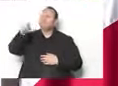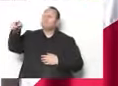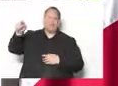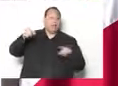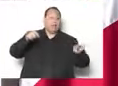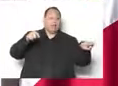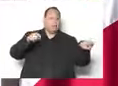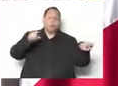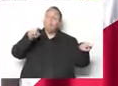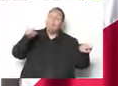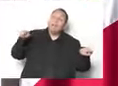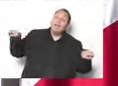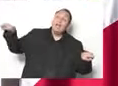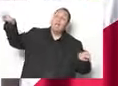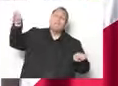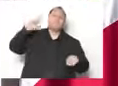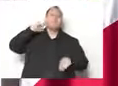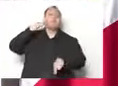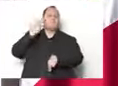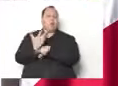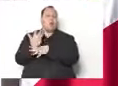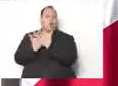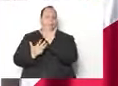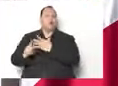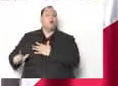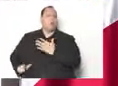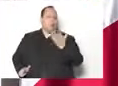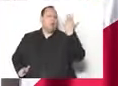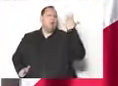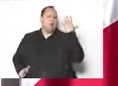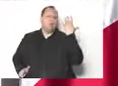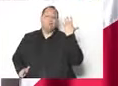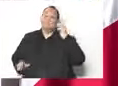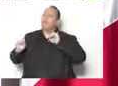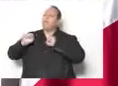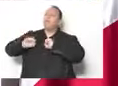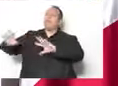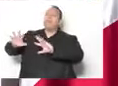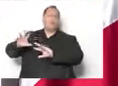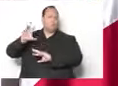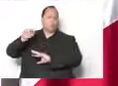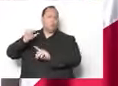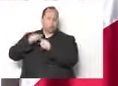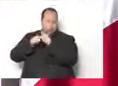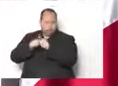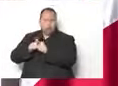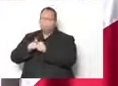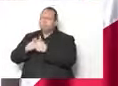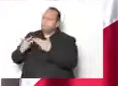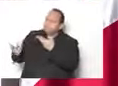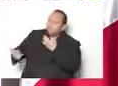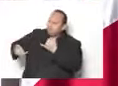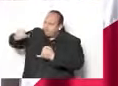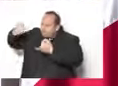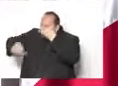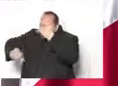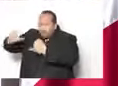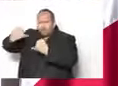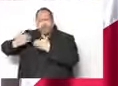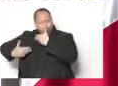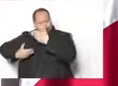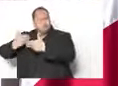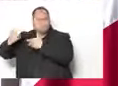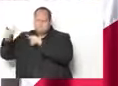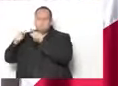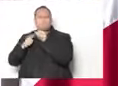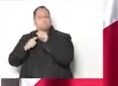responsables por parte del gobierno anterior. Continuarán estos procesos.